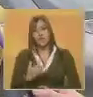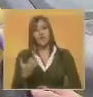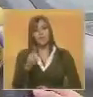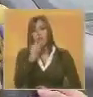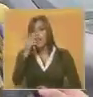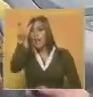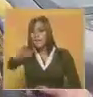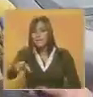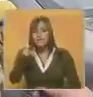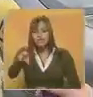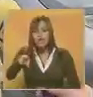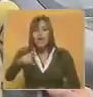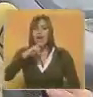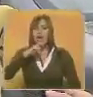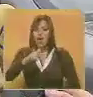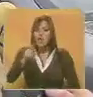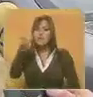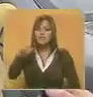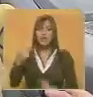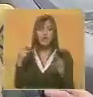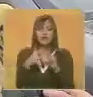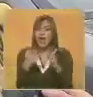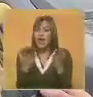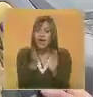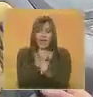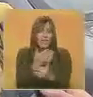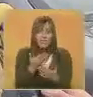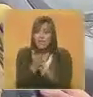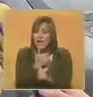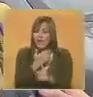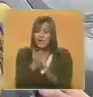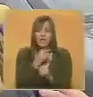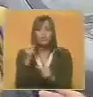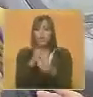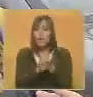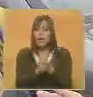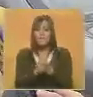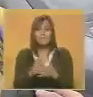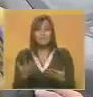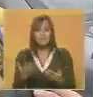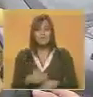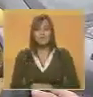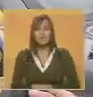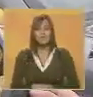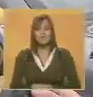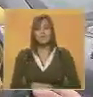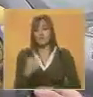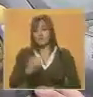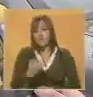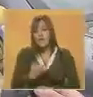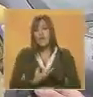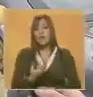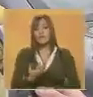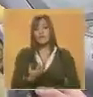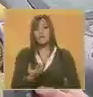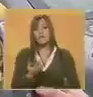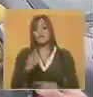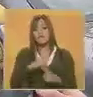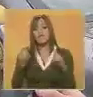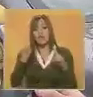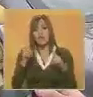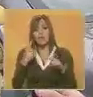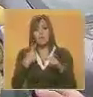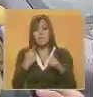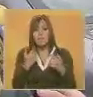él, enemigos de él que no conocíamos ninguno, porque todos éramos sus amigos. Como todas personas, tenemos nuestras diferencias,